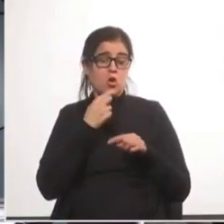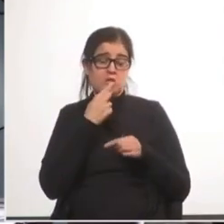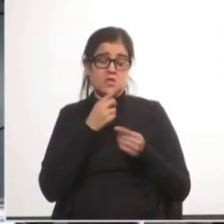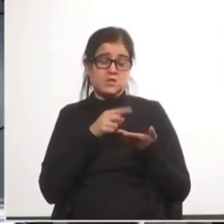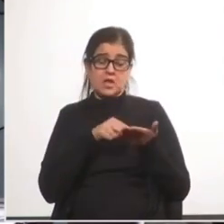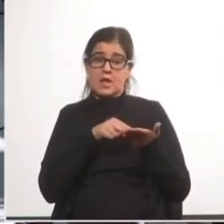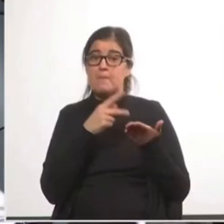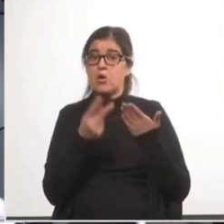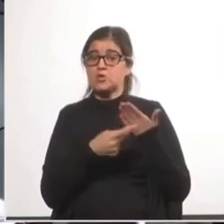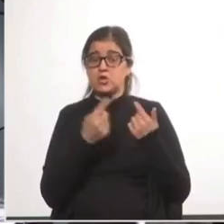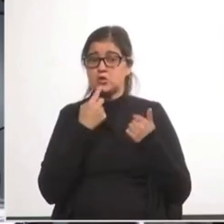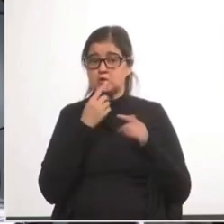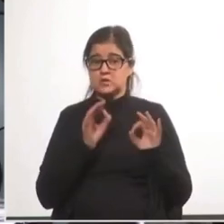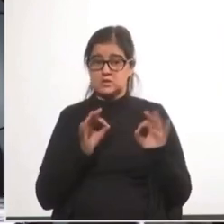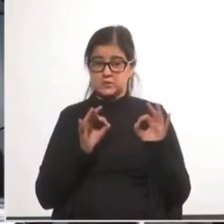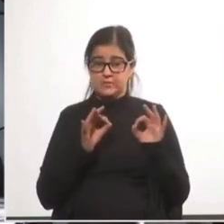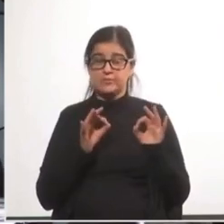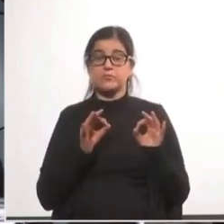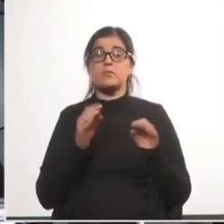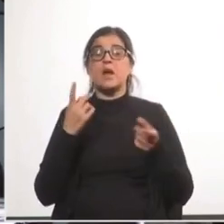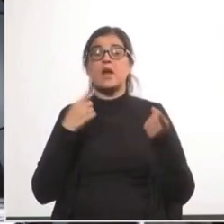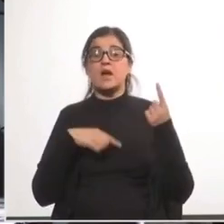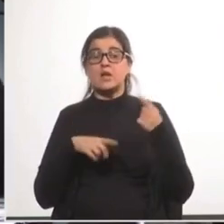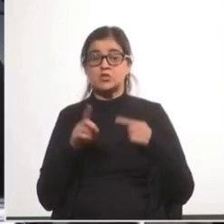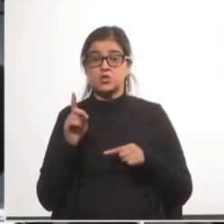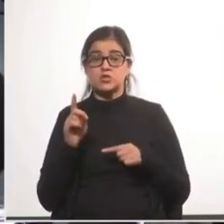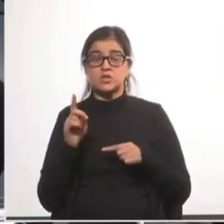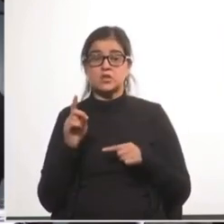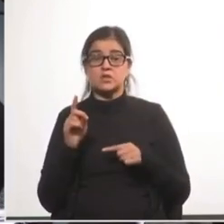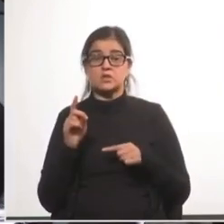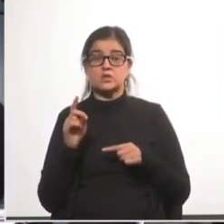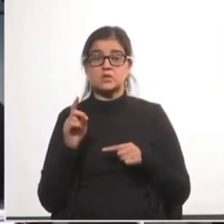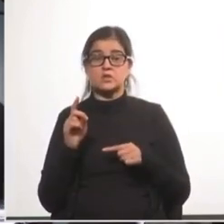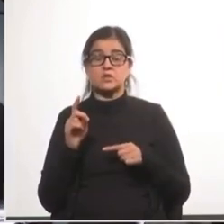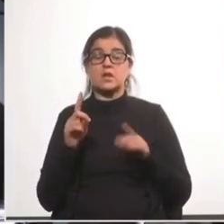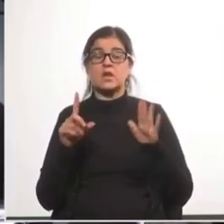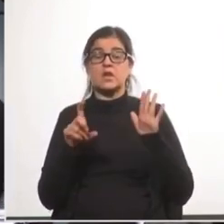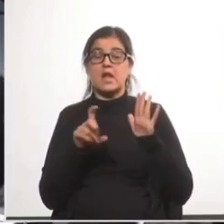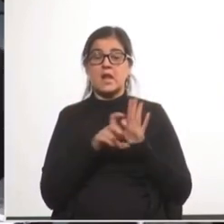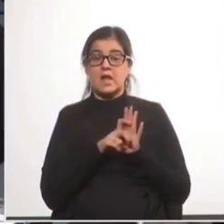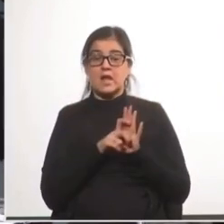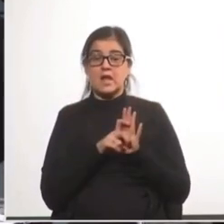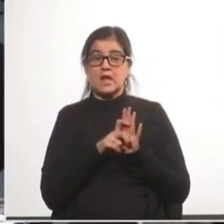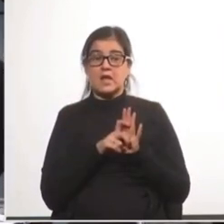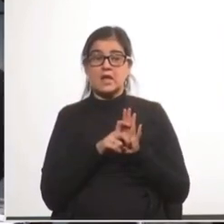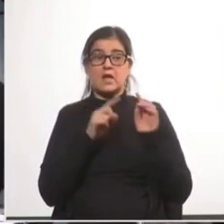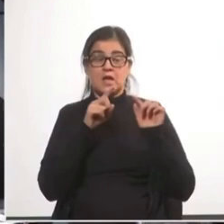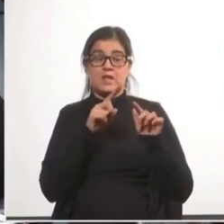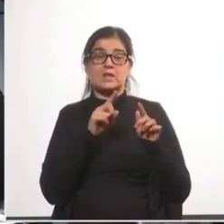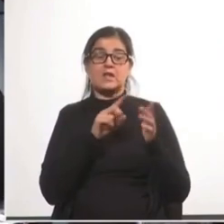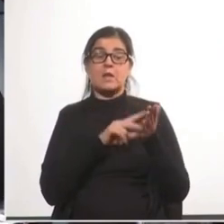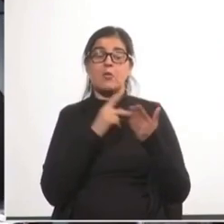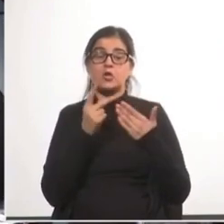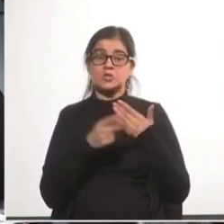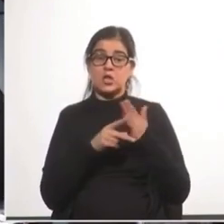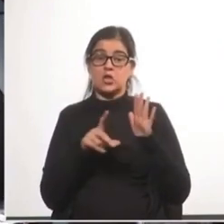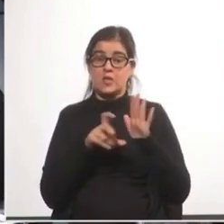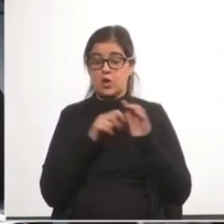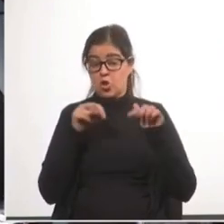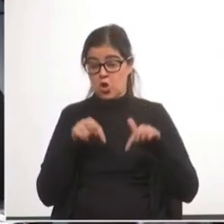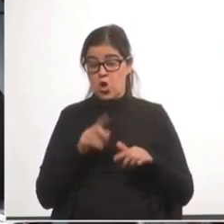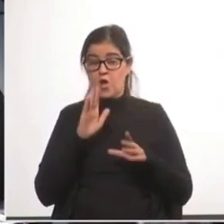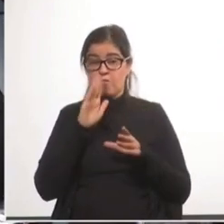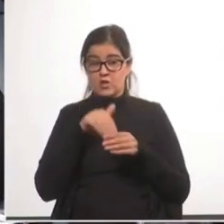este proyecto. Entonces, la ley, este proyecto de ley que hoy estamos